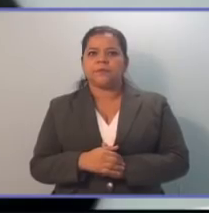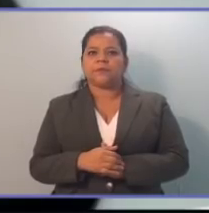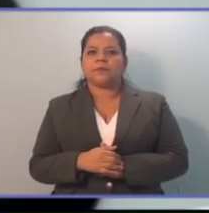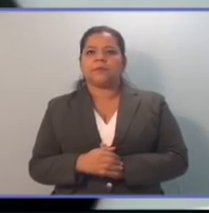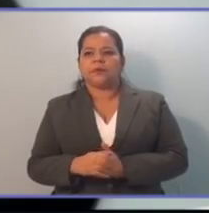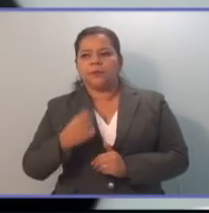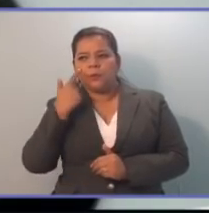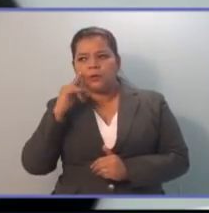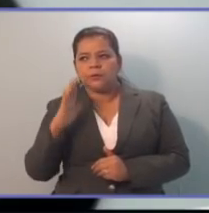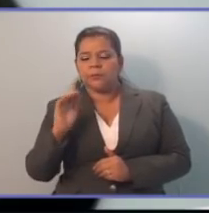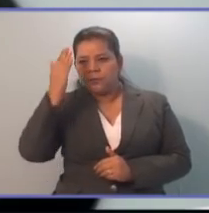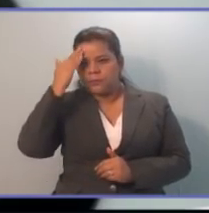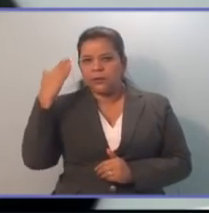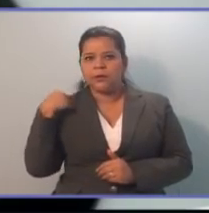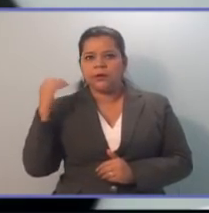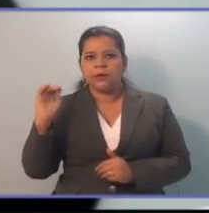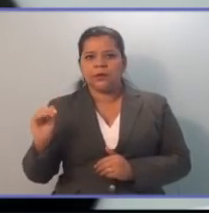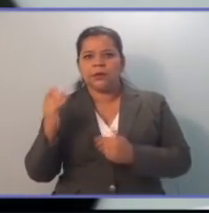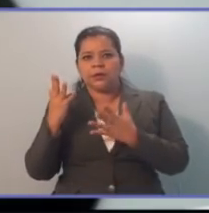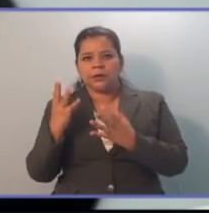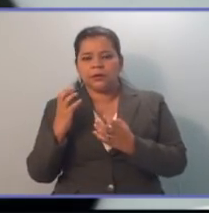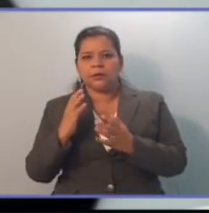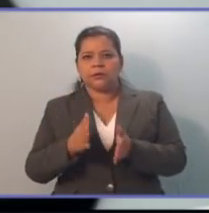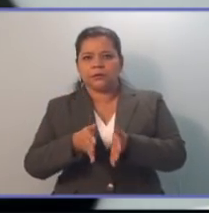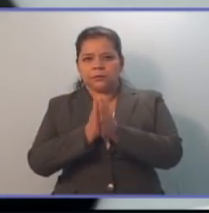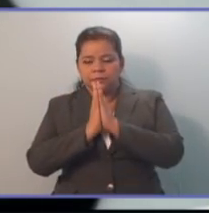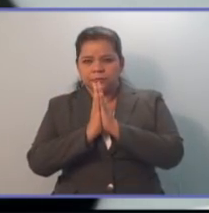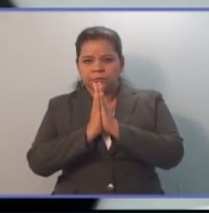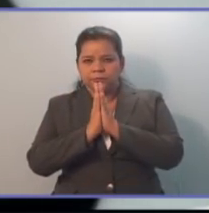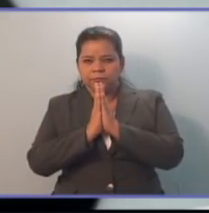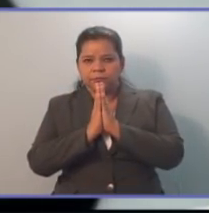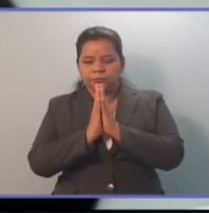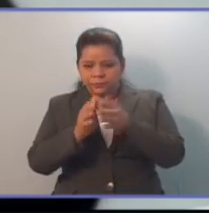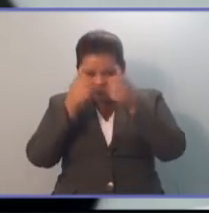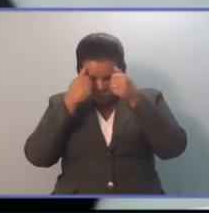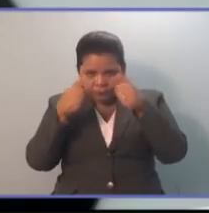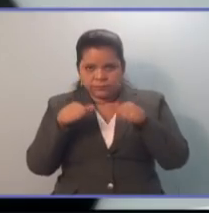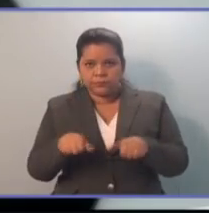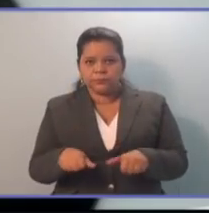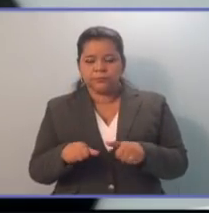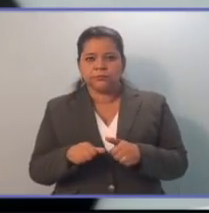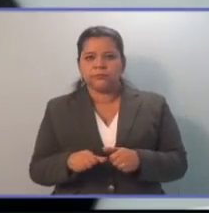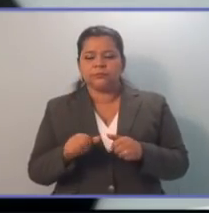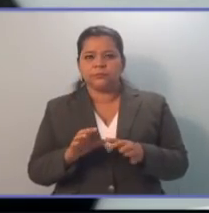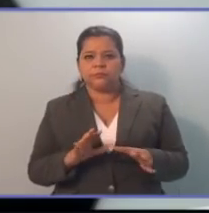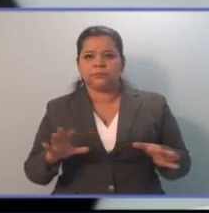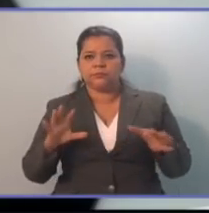niña que solicitó permiso para